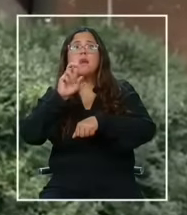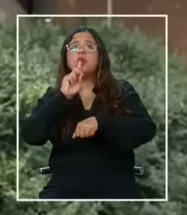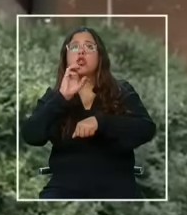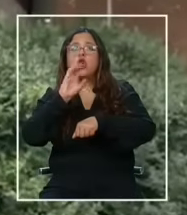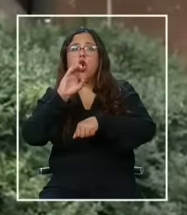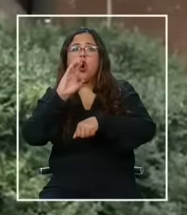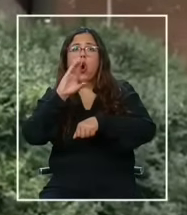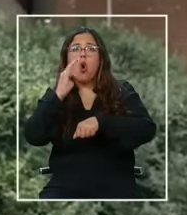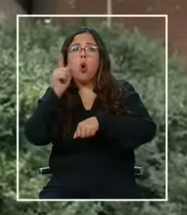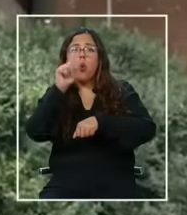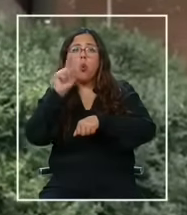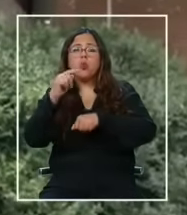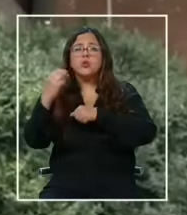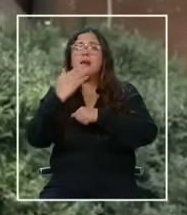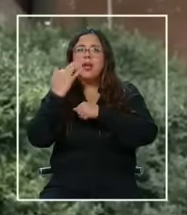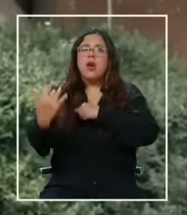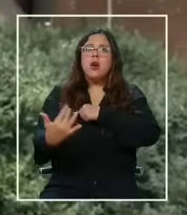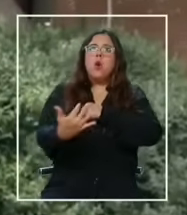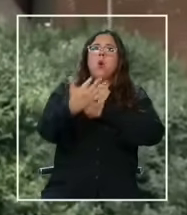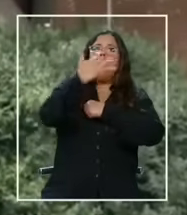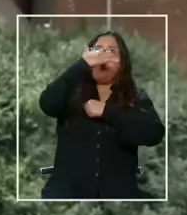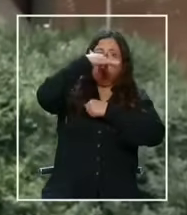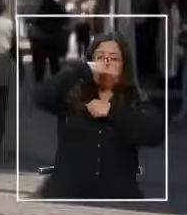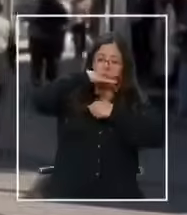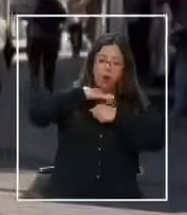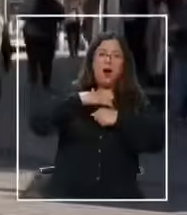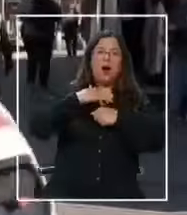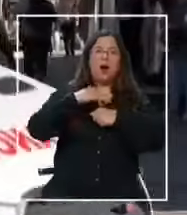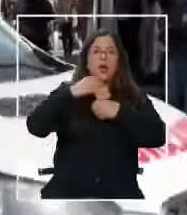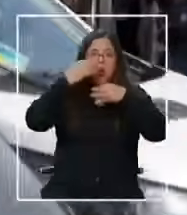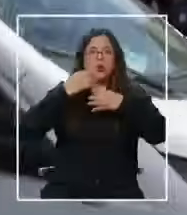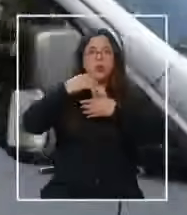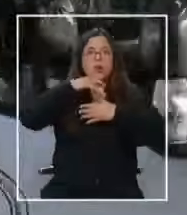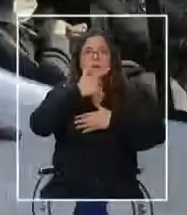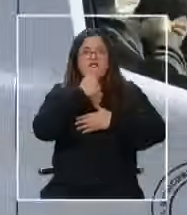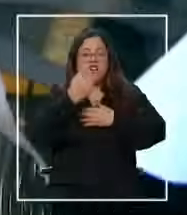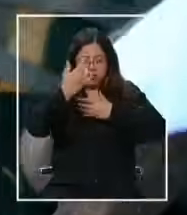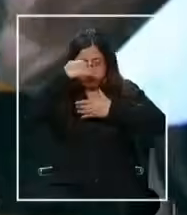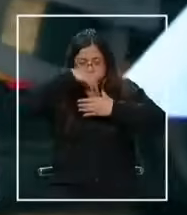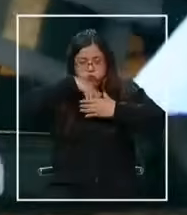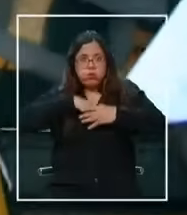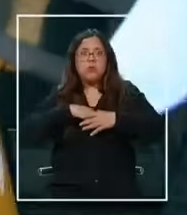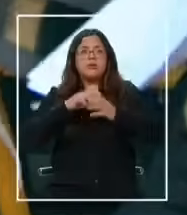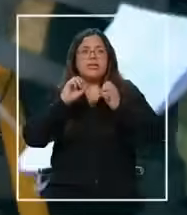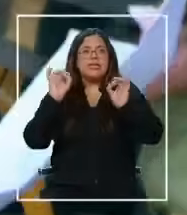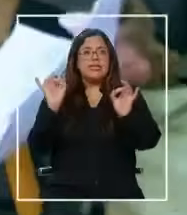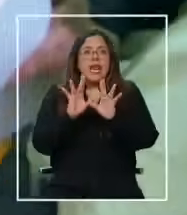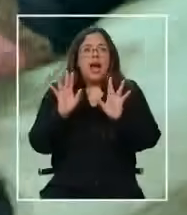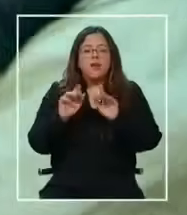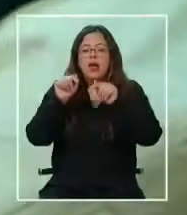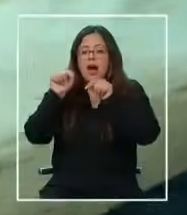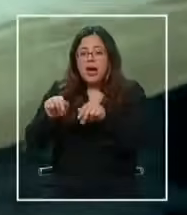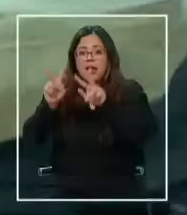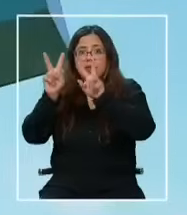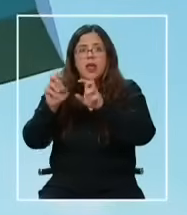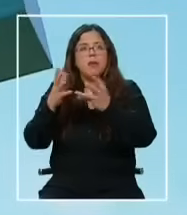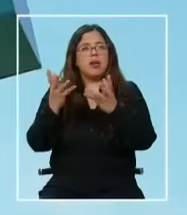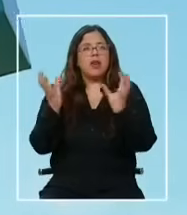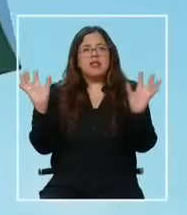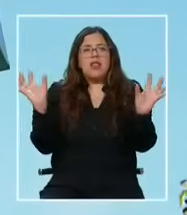encontrar un terreno que ya está abonado ya está irritado un cuadro respiratorio que se complejiza de manera